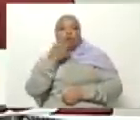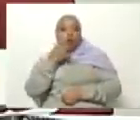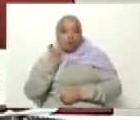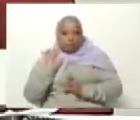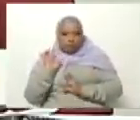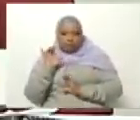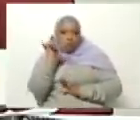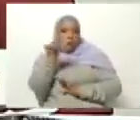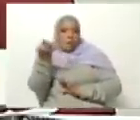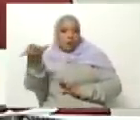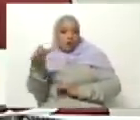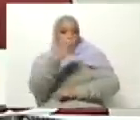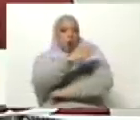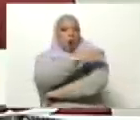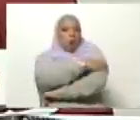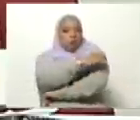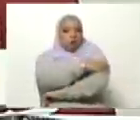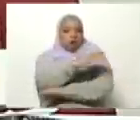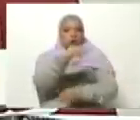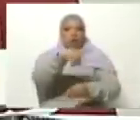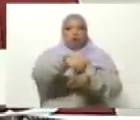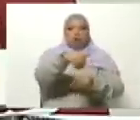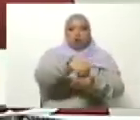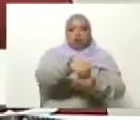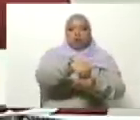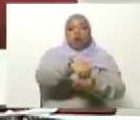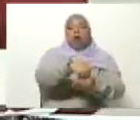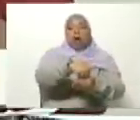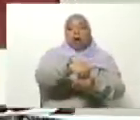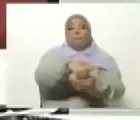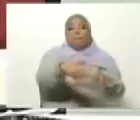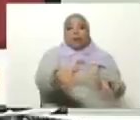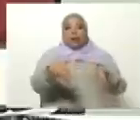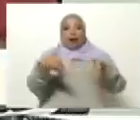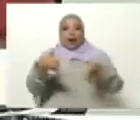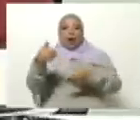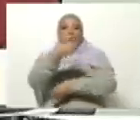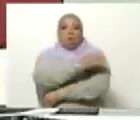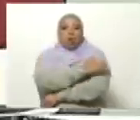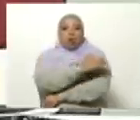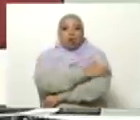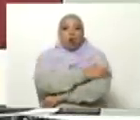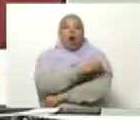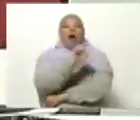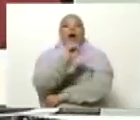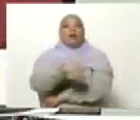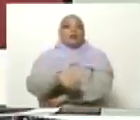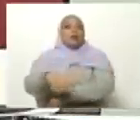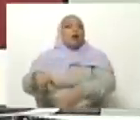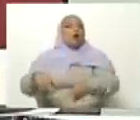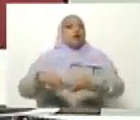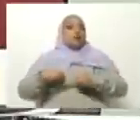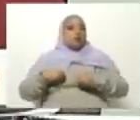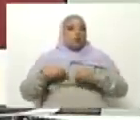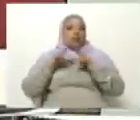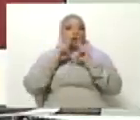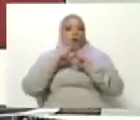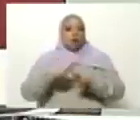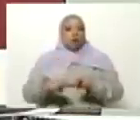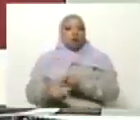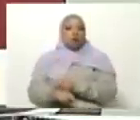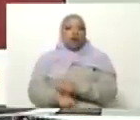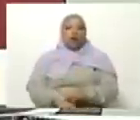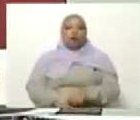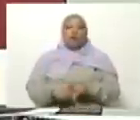ella pierde, no reconoce al CNE. Me explico. El sistema electoral es el mejor si ellos ganan. Cuando ganaron